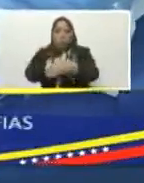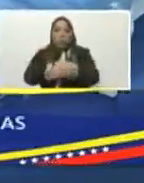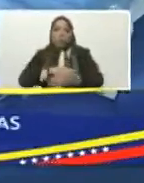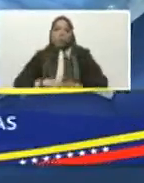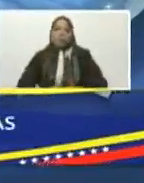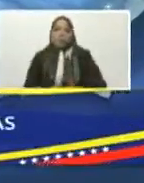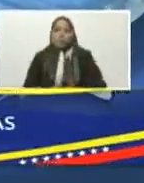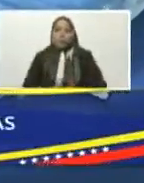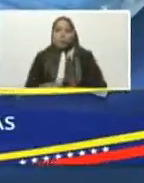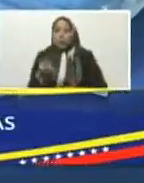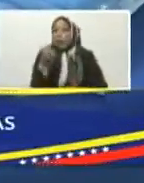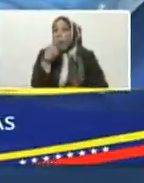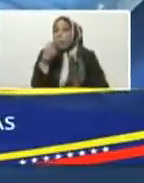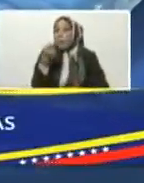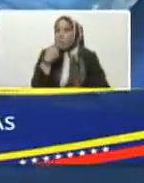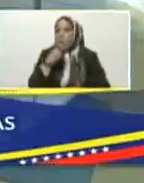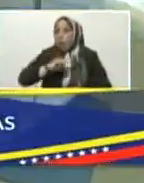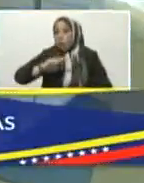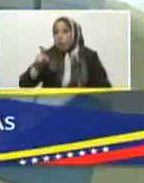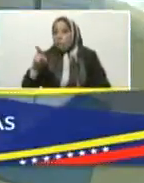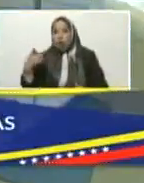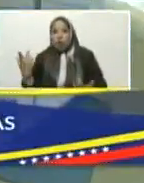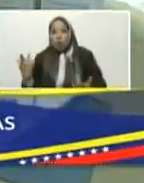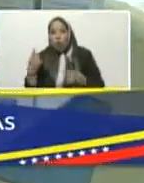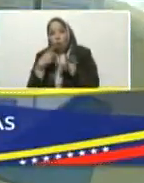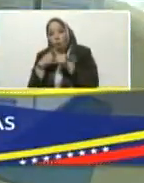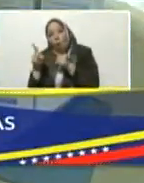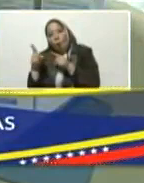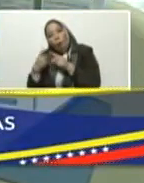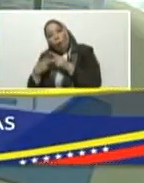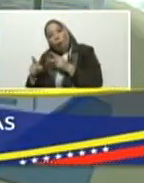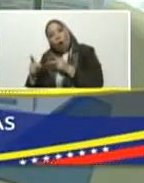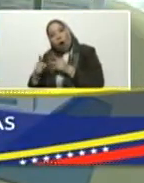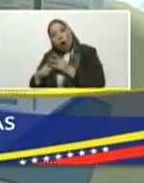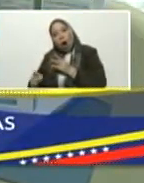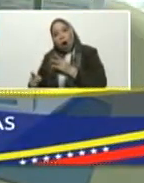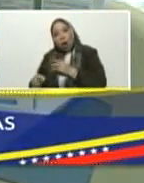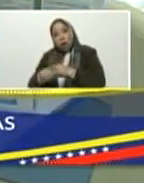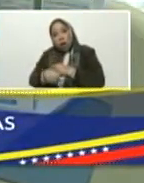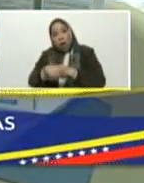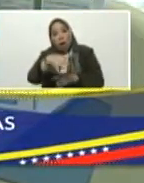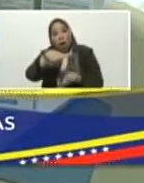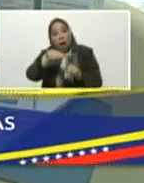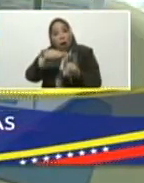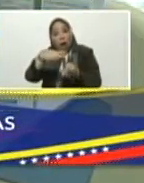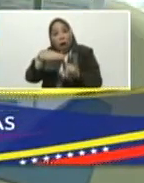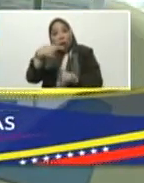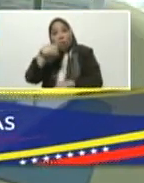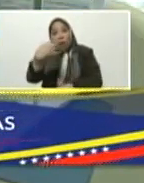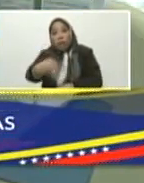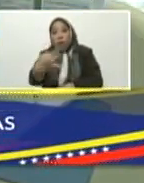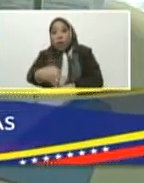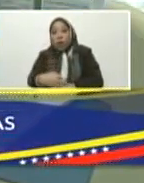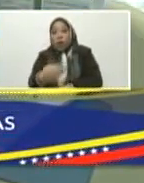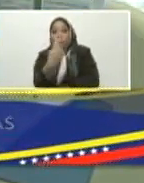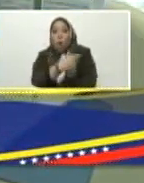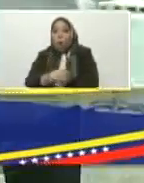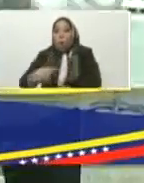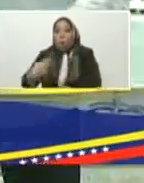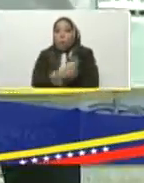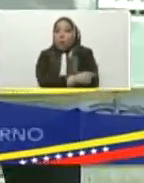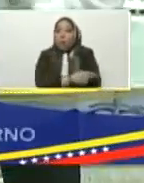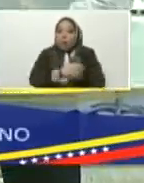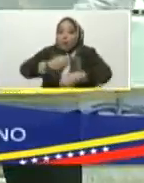Y las medicinas, etcétera, etcétera, etcétera. Eso es una realidad. ¿Cuántos hospitales está ocurriendo eso? Eso